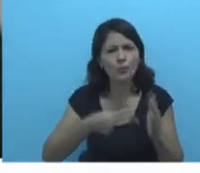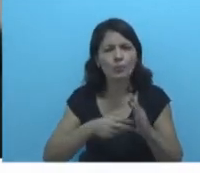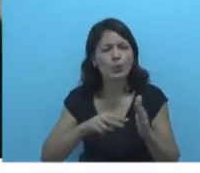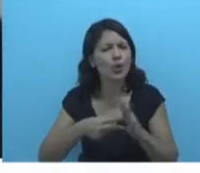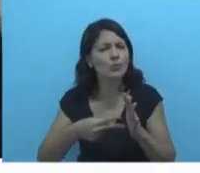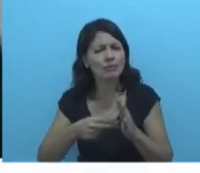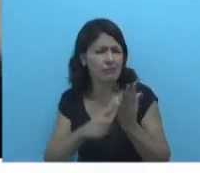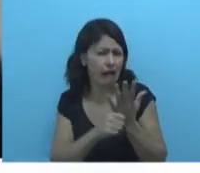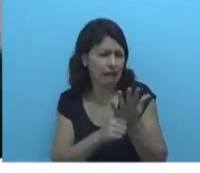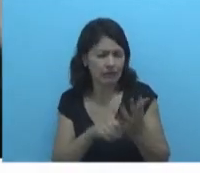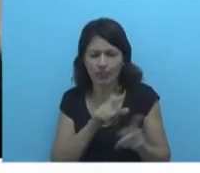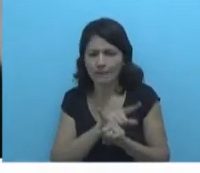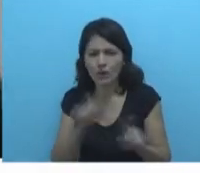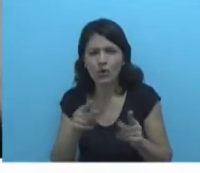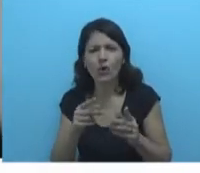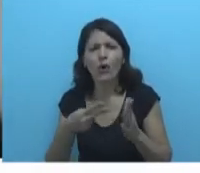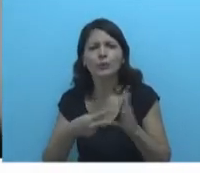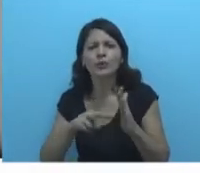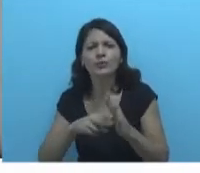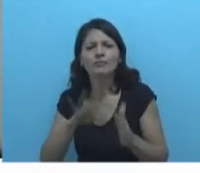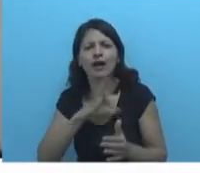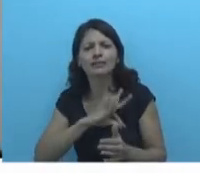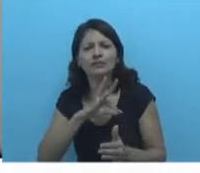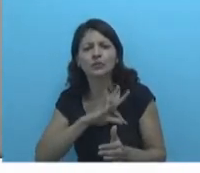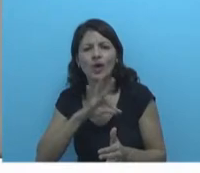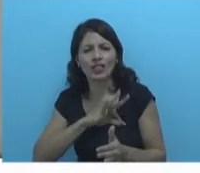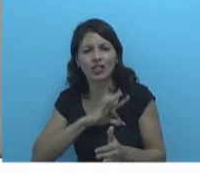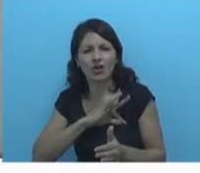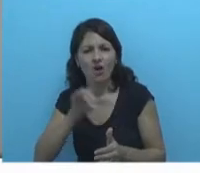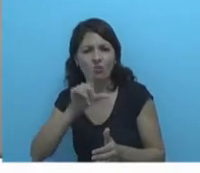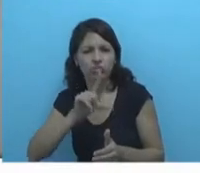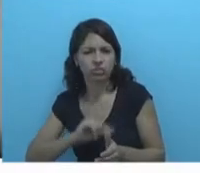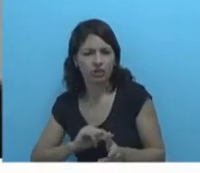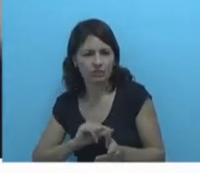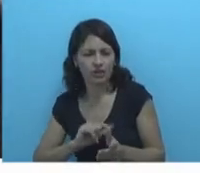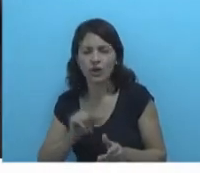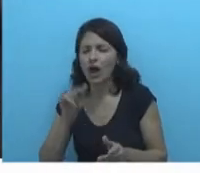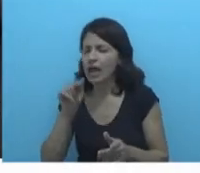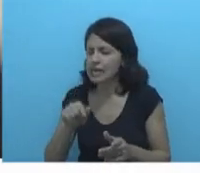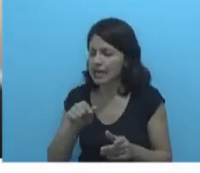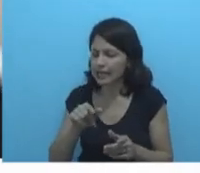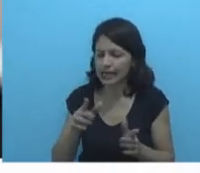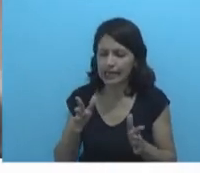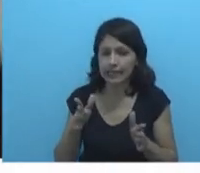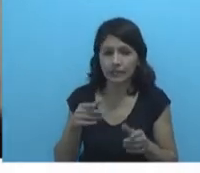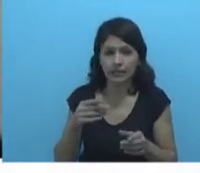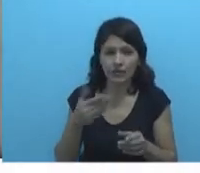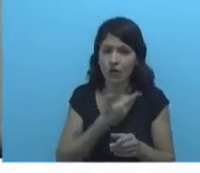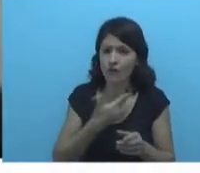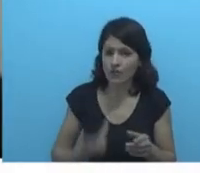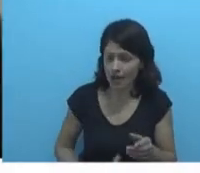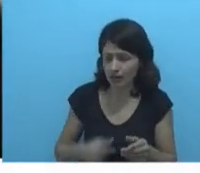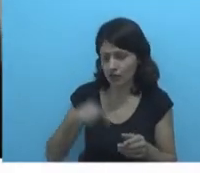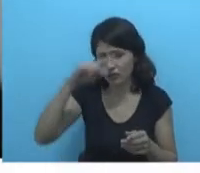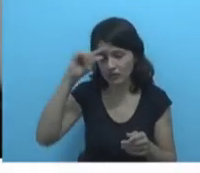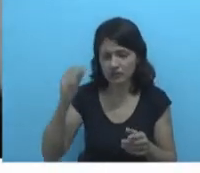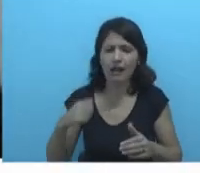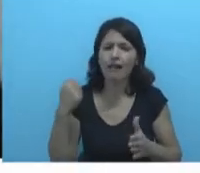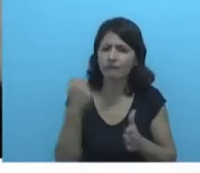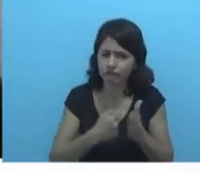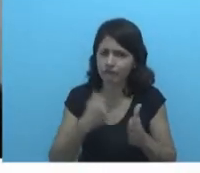Y seguramente es el enorme desafío de este gobierno poder recuperarlo. Es cierto que se están exportando